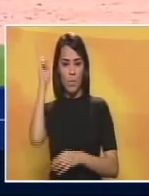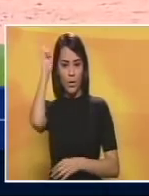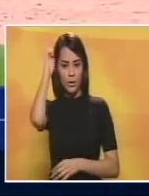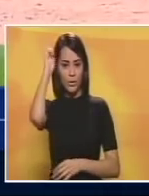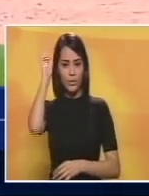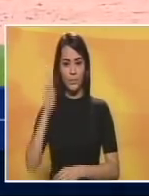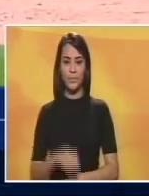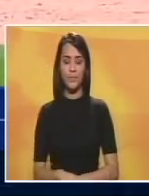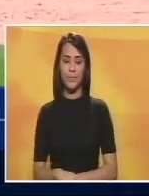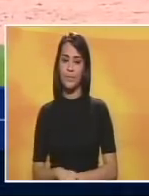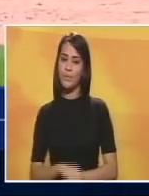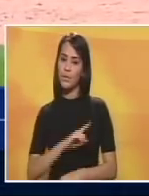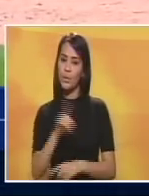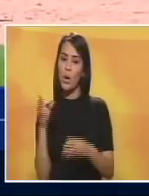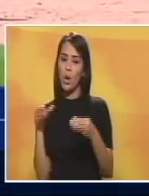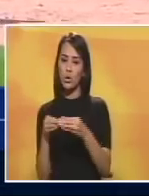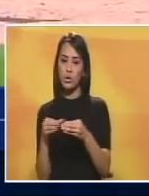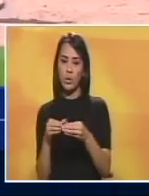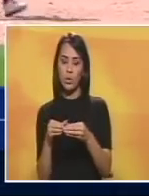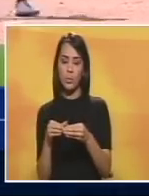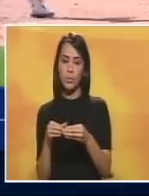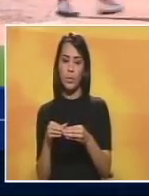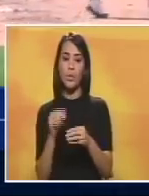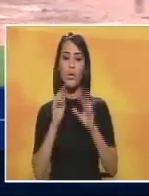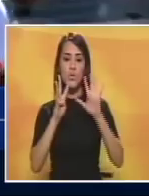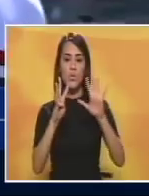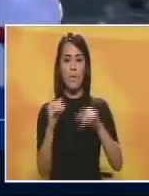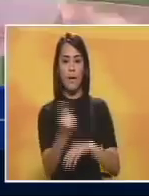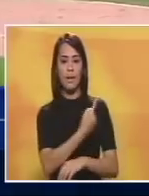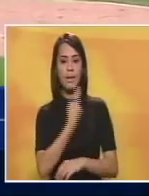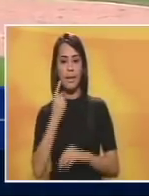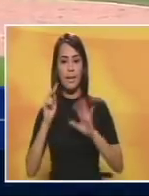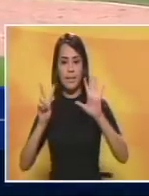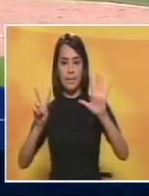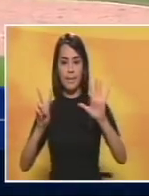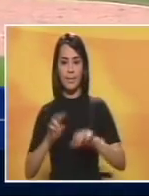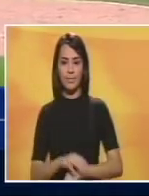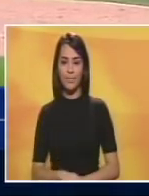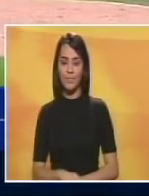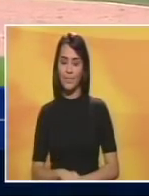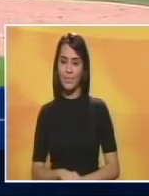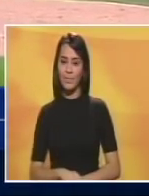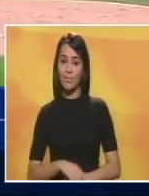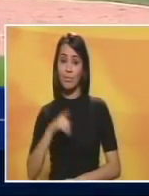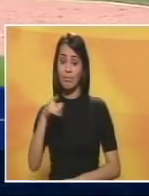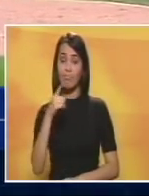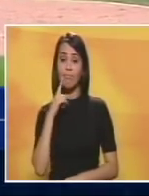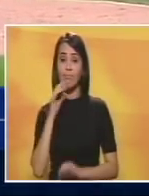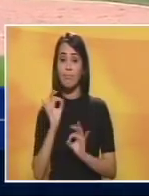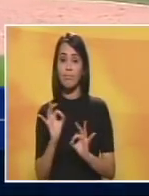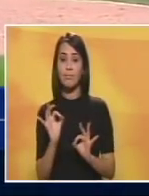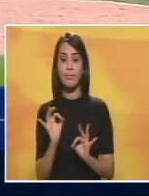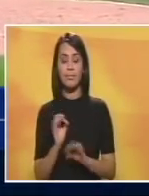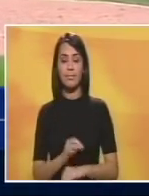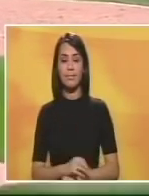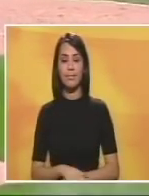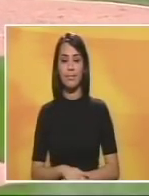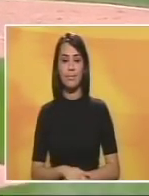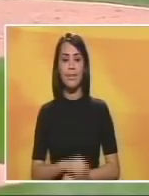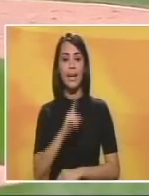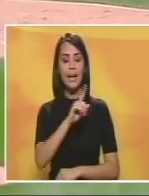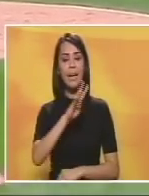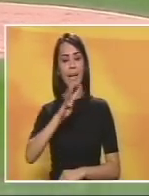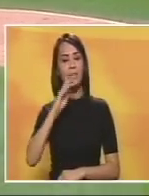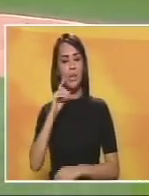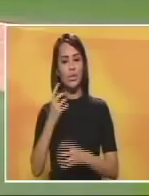Cleveland sobre los Medias Blancas de Chicago, 9 carreras a 7. De esta manera, Carrasco deja récord de